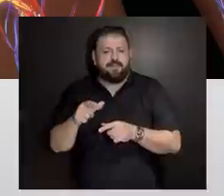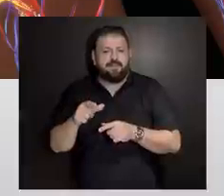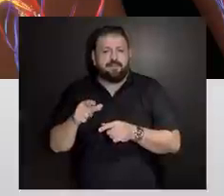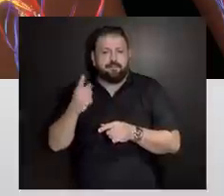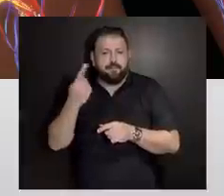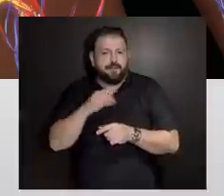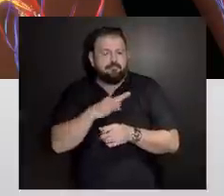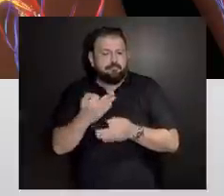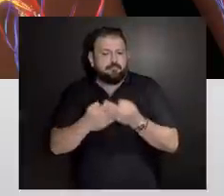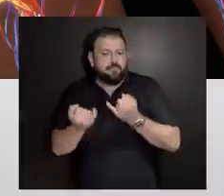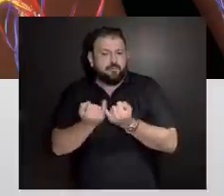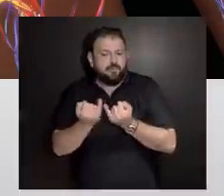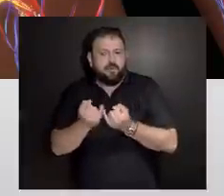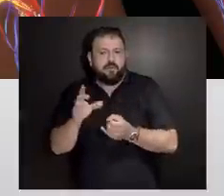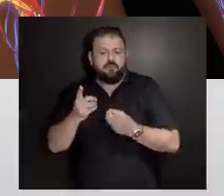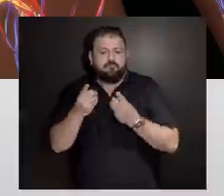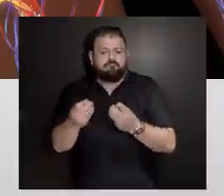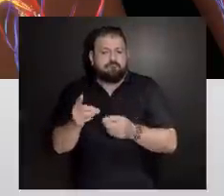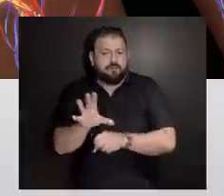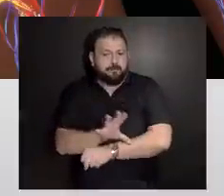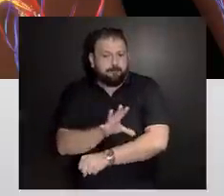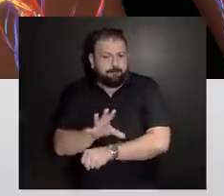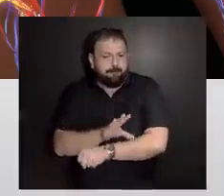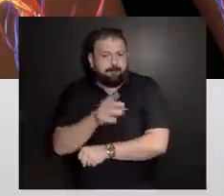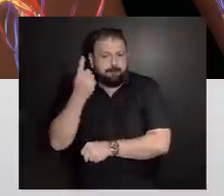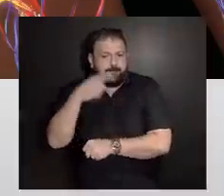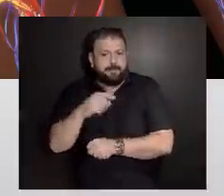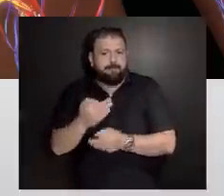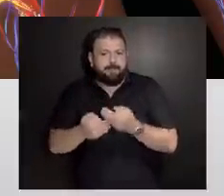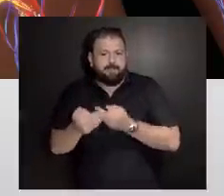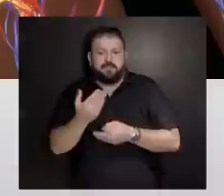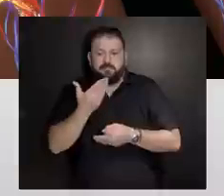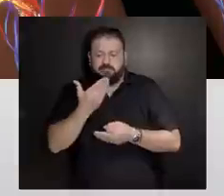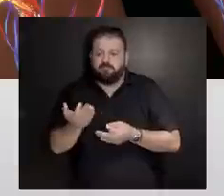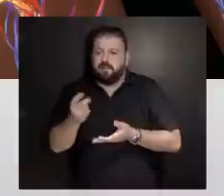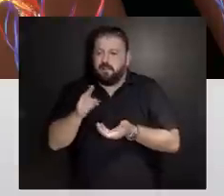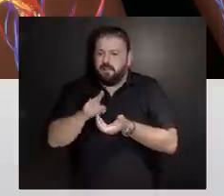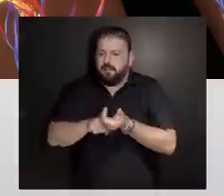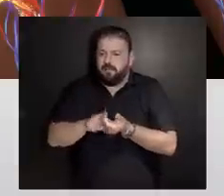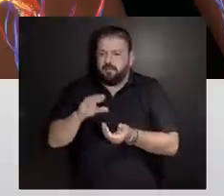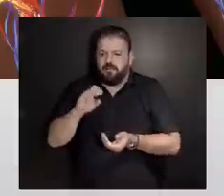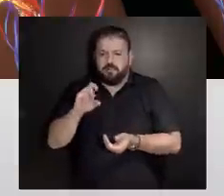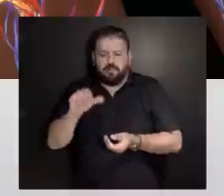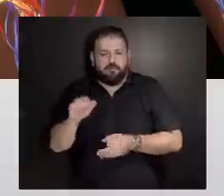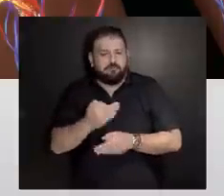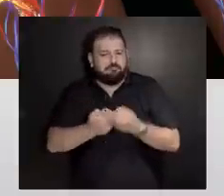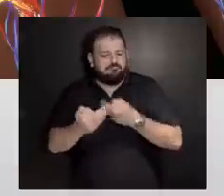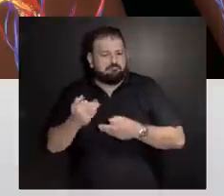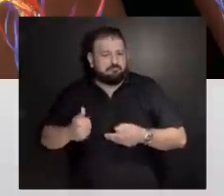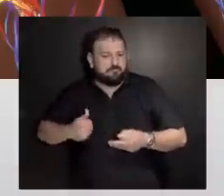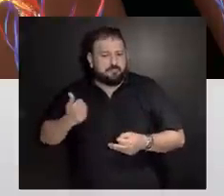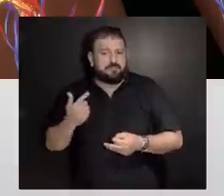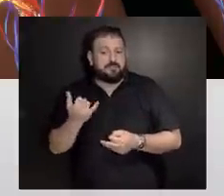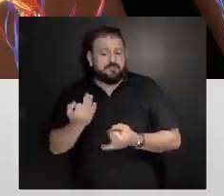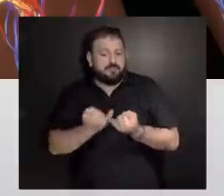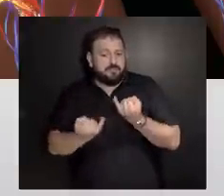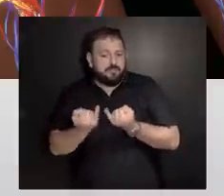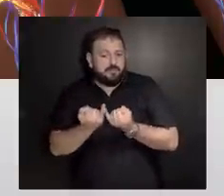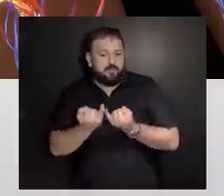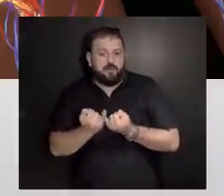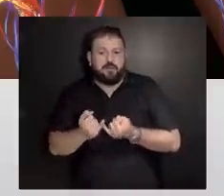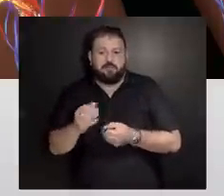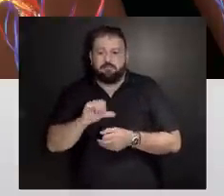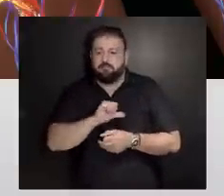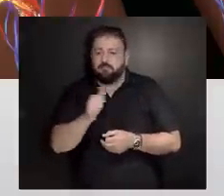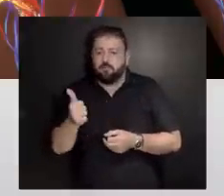utilizarla como fuente de energía, como les mencionaba, tratar de que ésta se introduzca dentro de las células para su aprovechamiento. O está el glucagón, que lo que